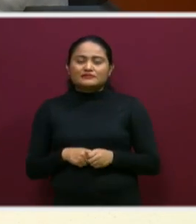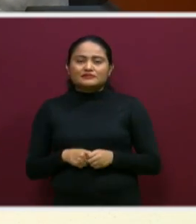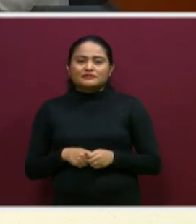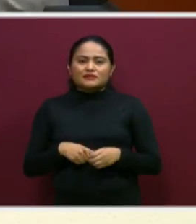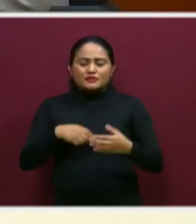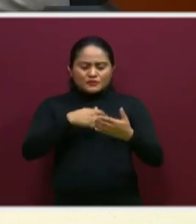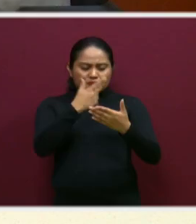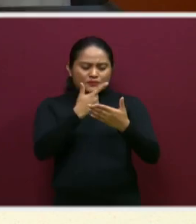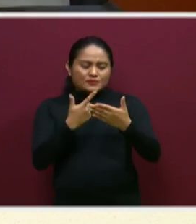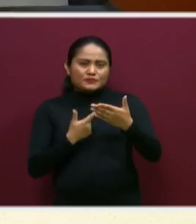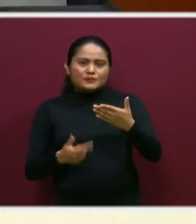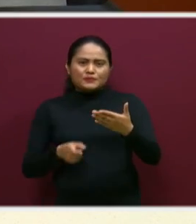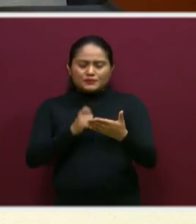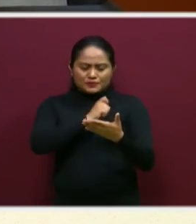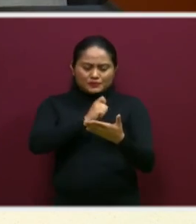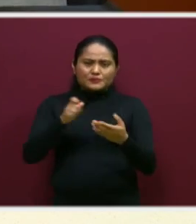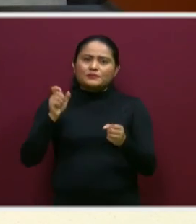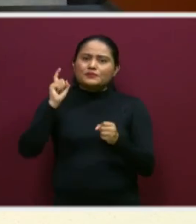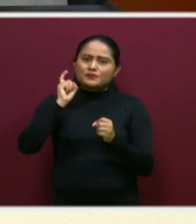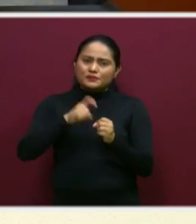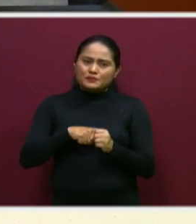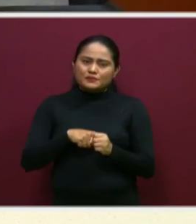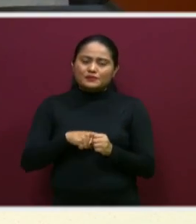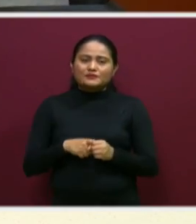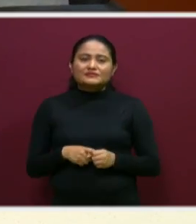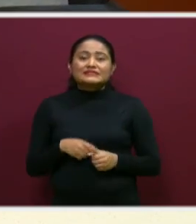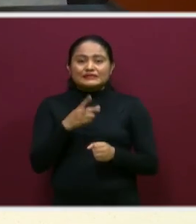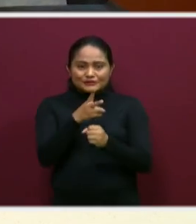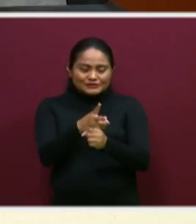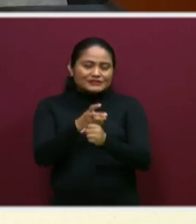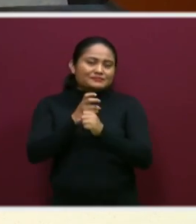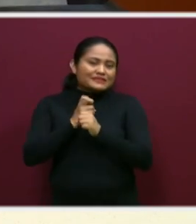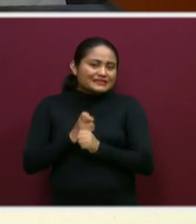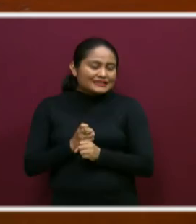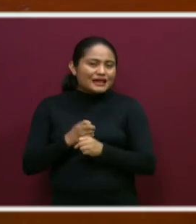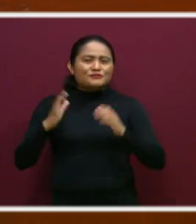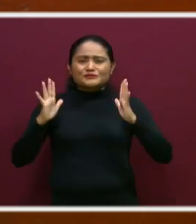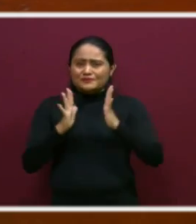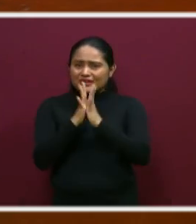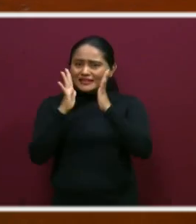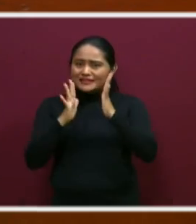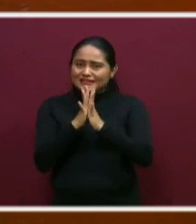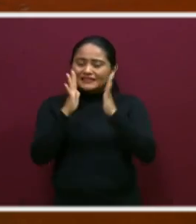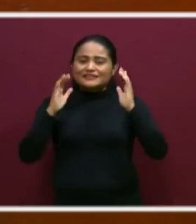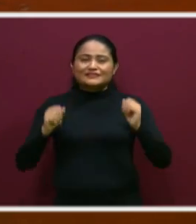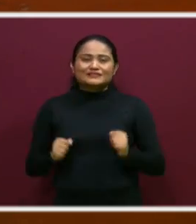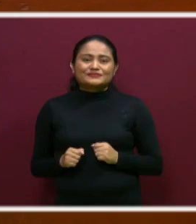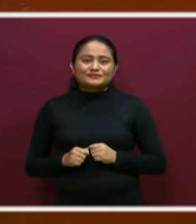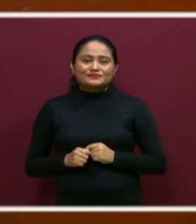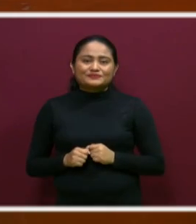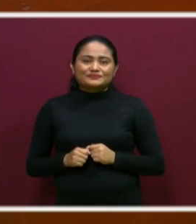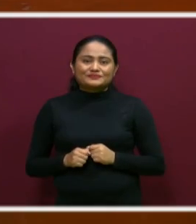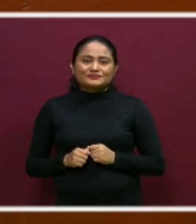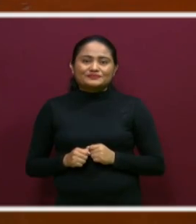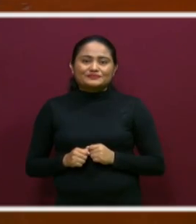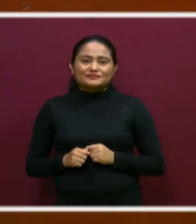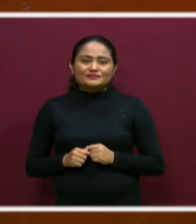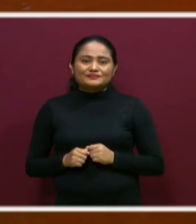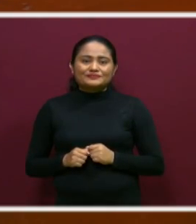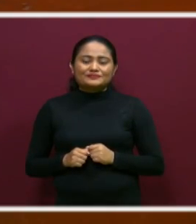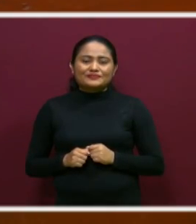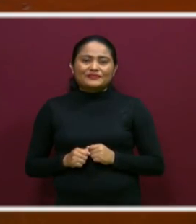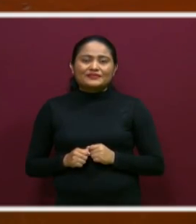el registro de inscripción que los invitamos a que puedan participar y que puedan realmente ser beneficiados